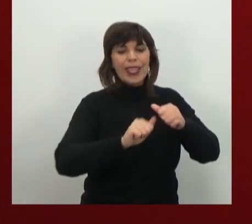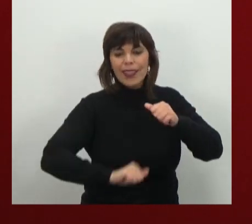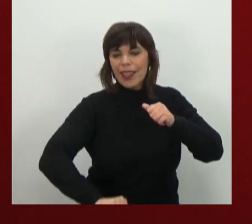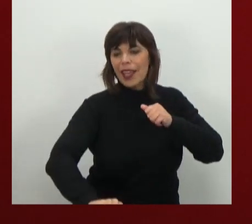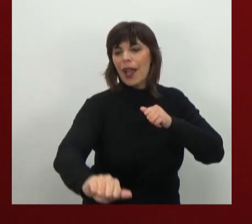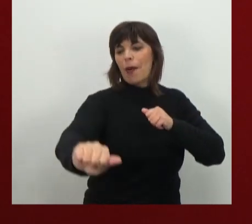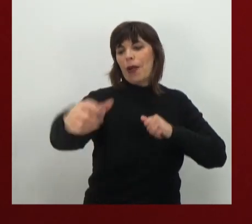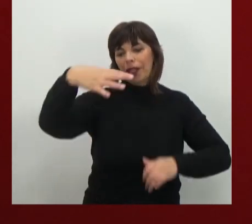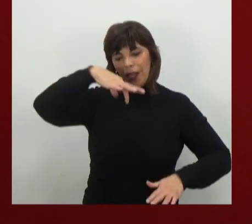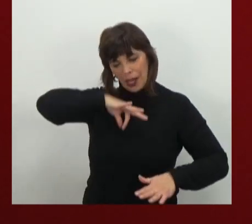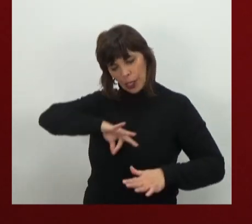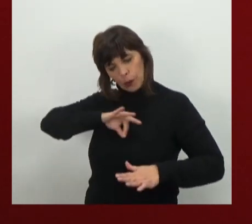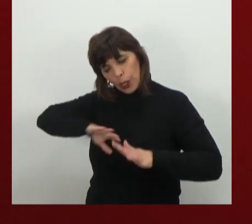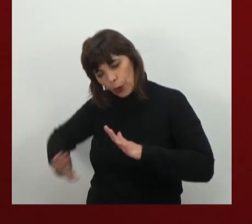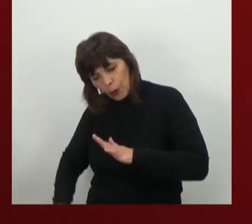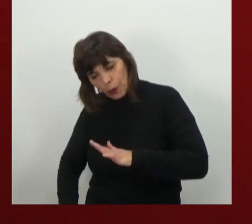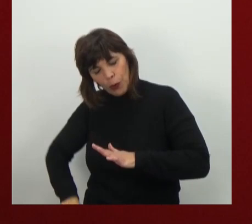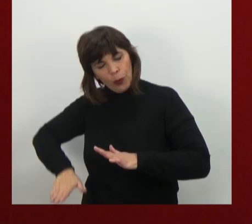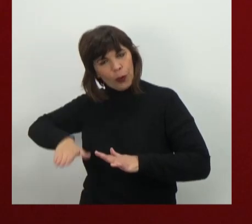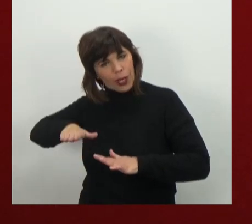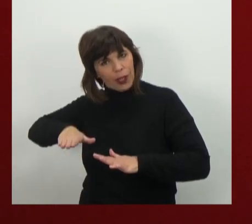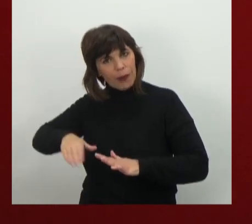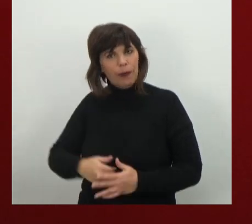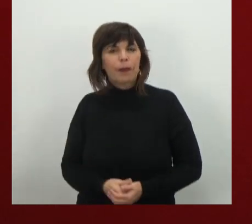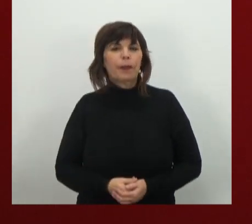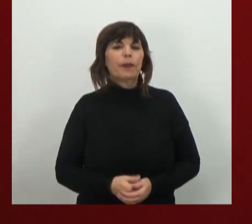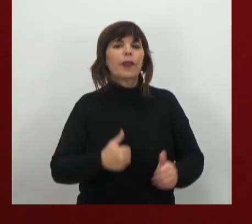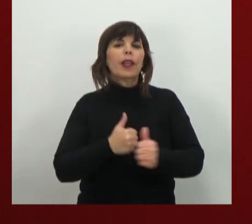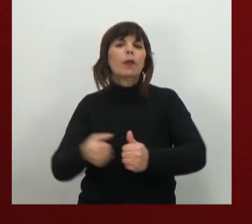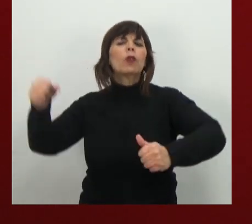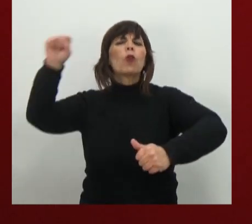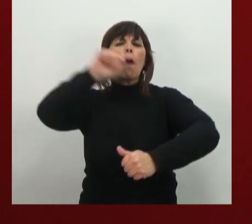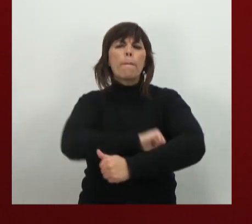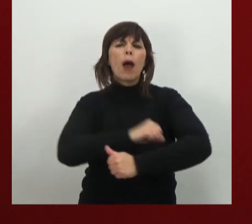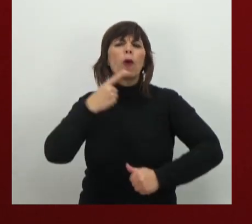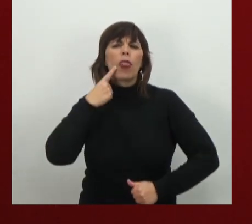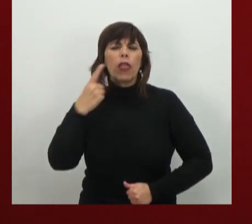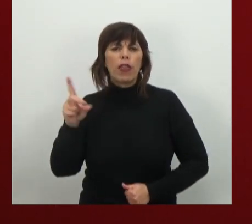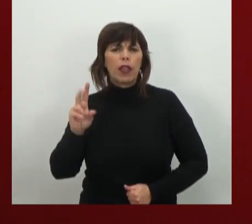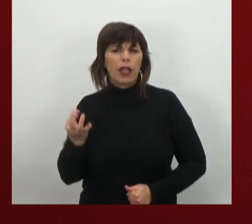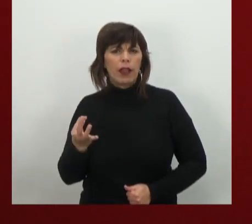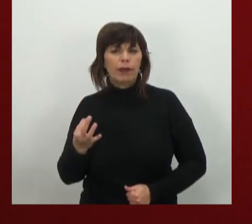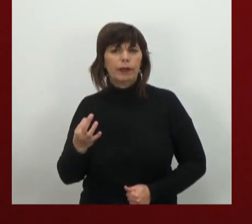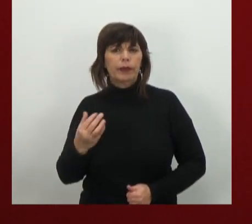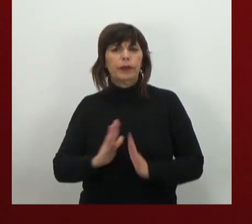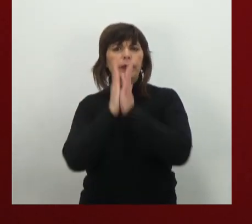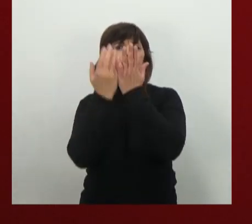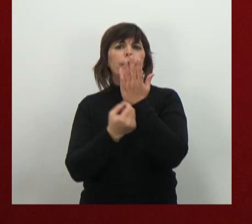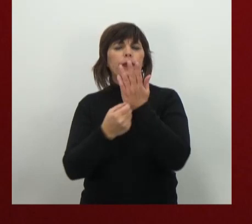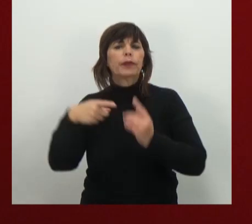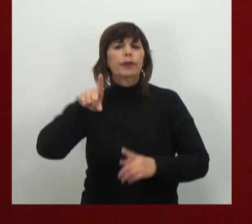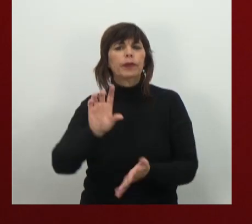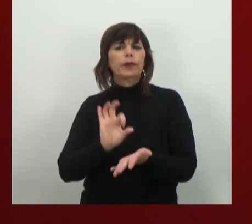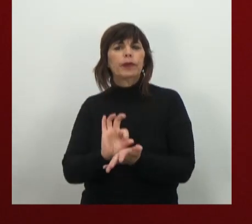Tu espíritu y yo, o mejor dicho, el apóstol Pablo dice en 1 de